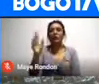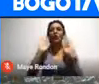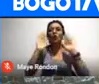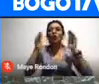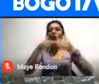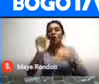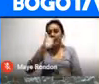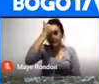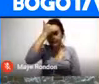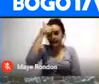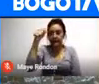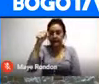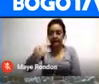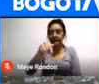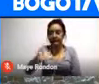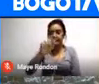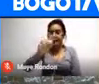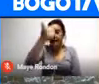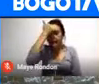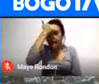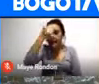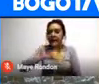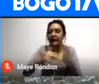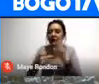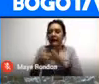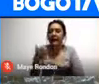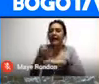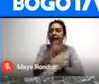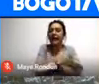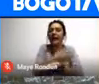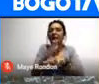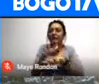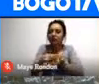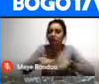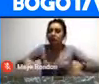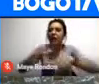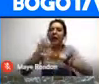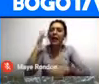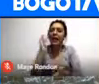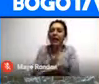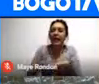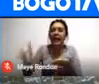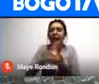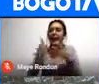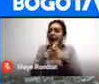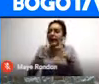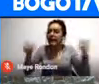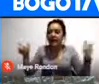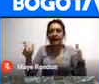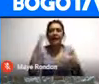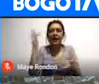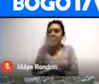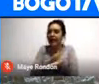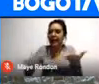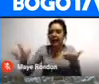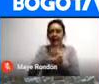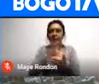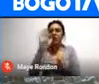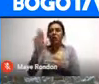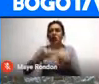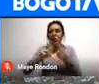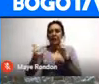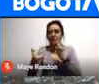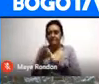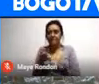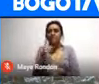De lo que era El santuario El más grande santuario Cercado de